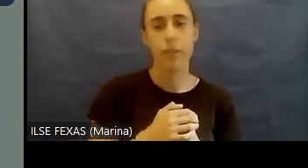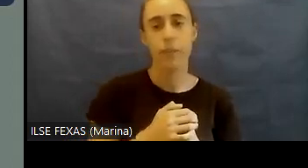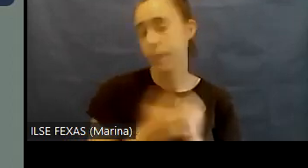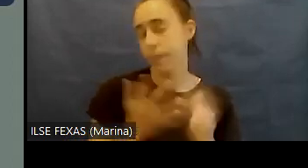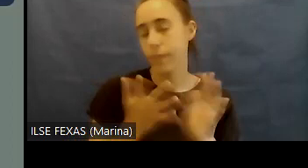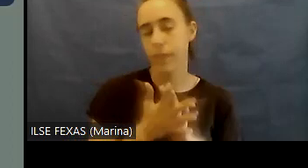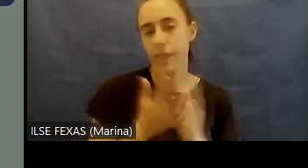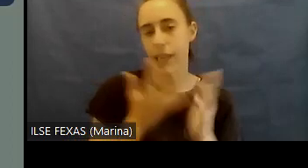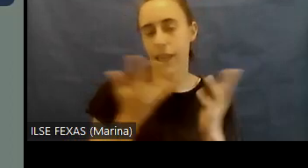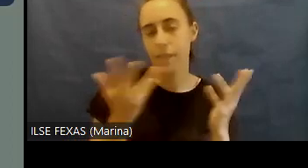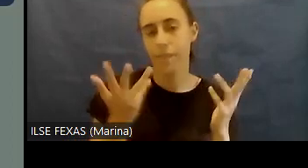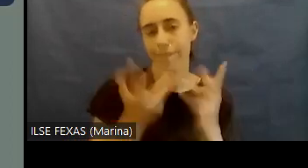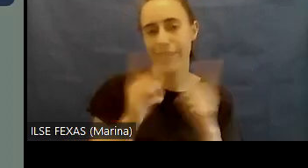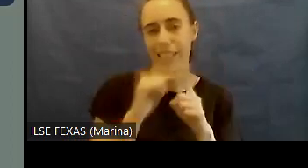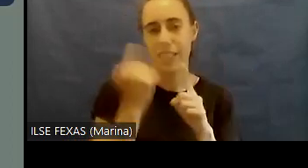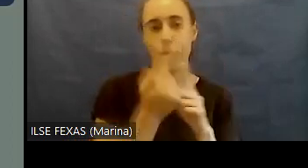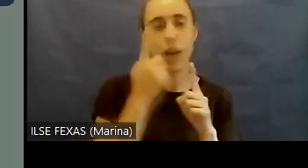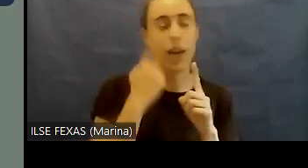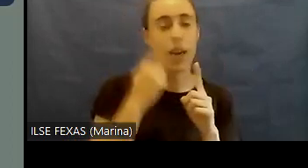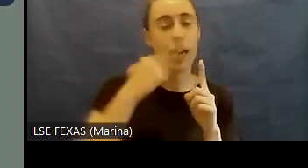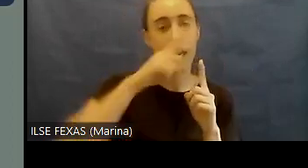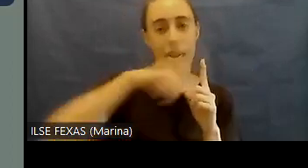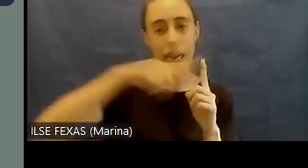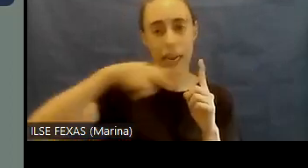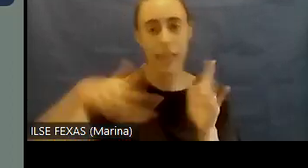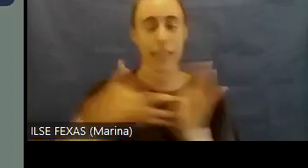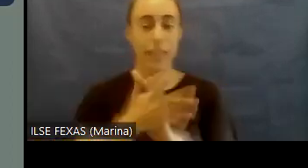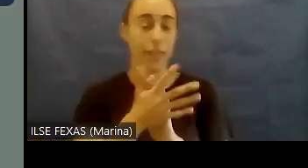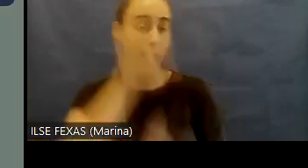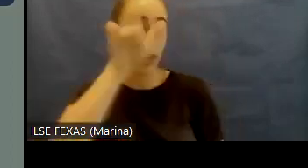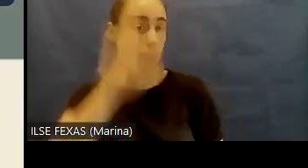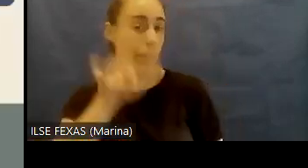estimulador de la regla, por así decirlo. No deberíamos darlo en embarazos.